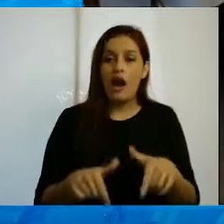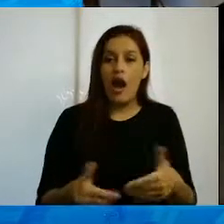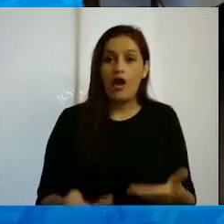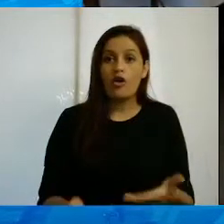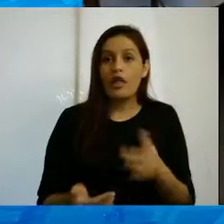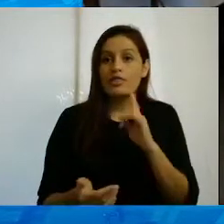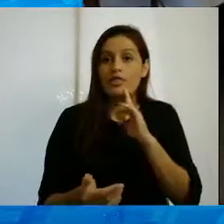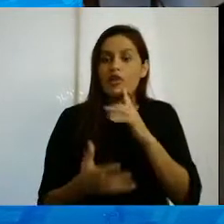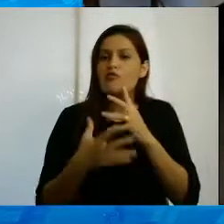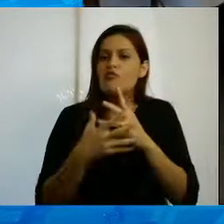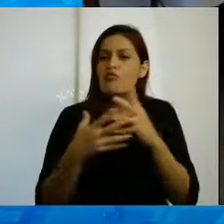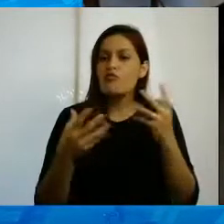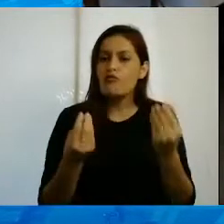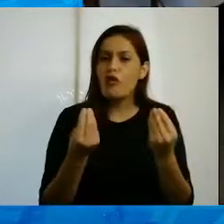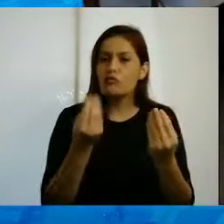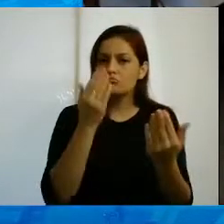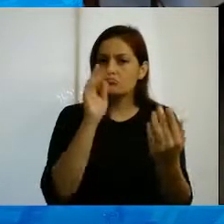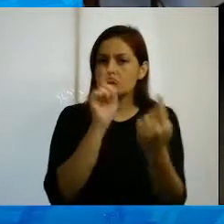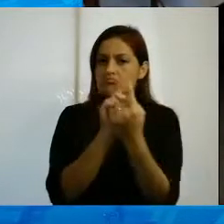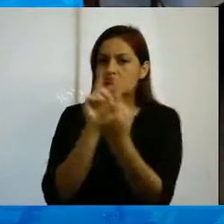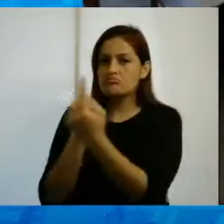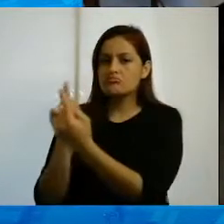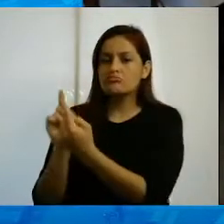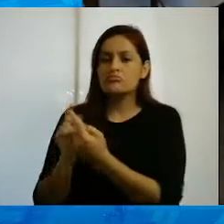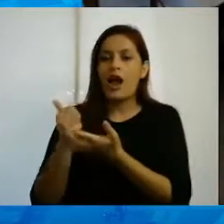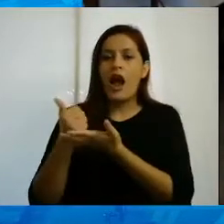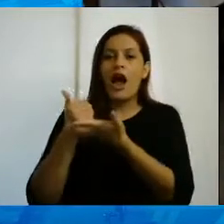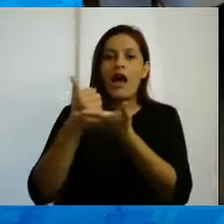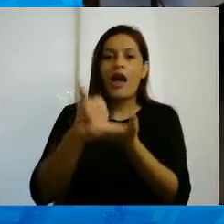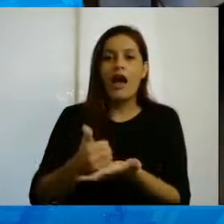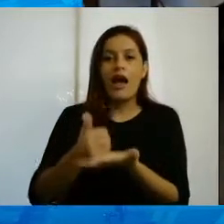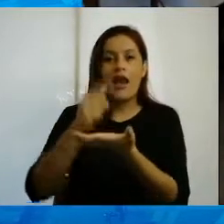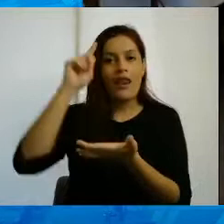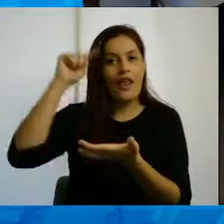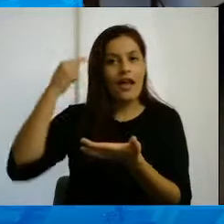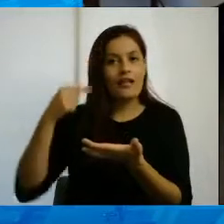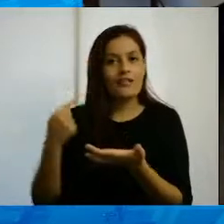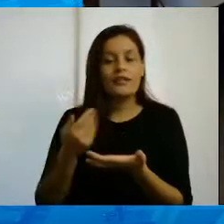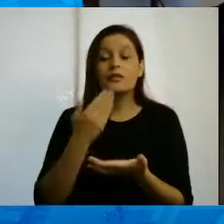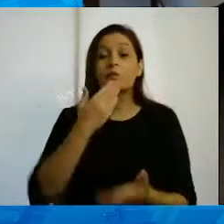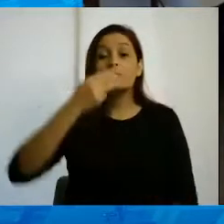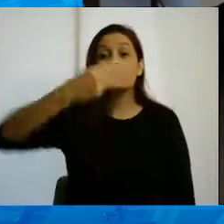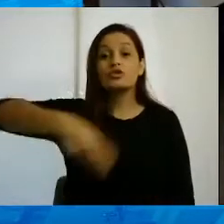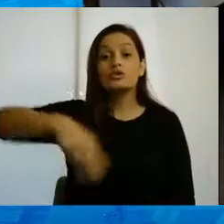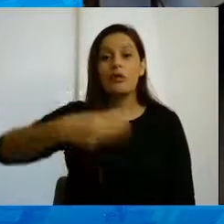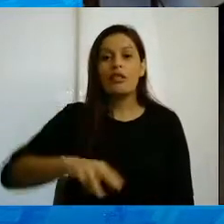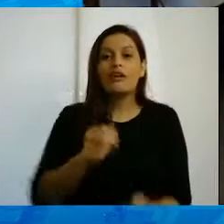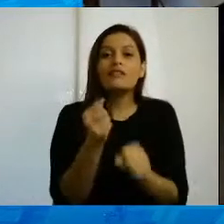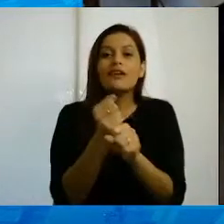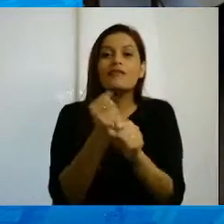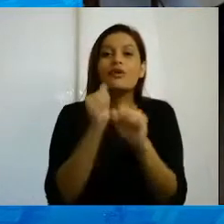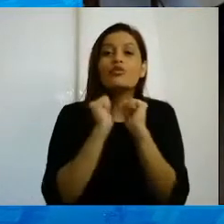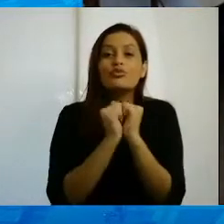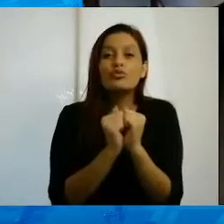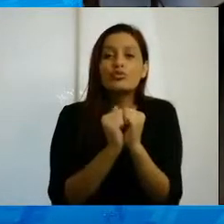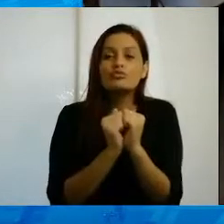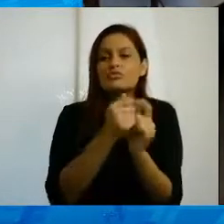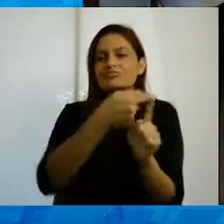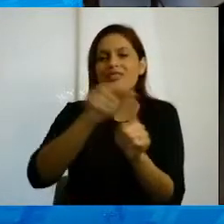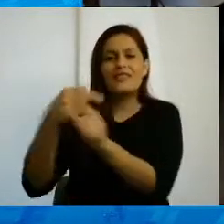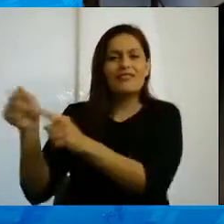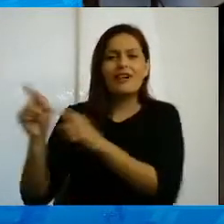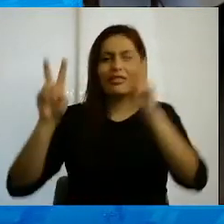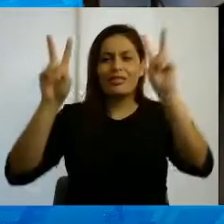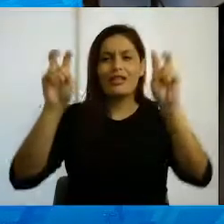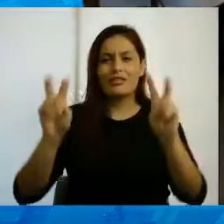tenido un muy buen acercamiento con la alcaldía, con la municipalidad. Estamos trabajando en conjunto en varios temas